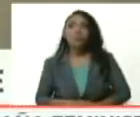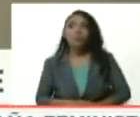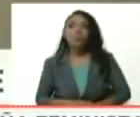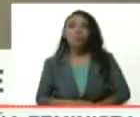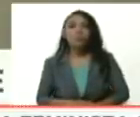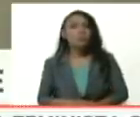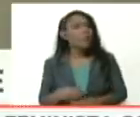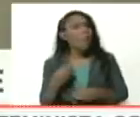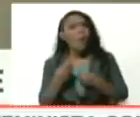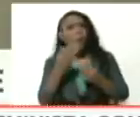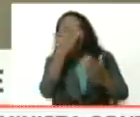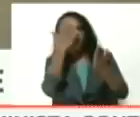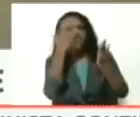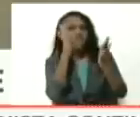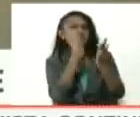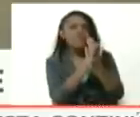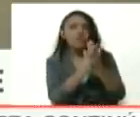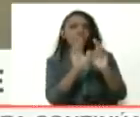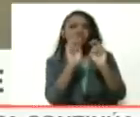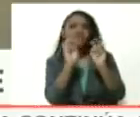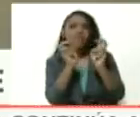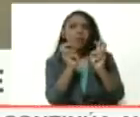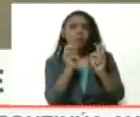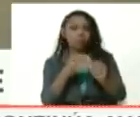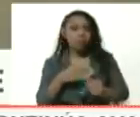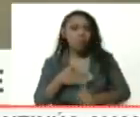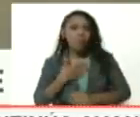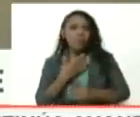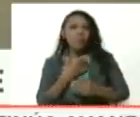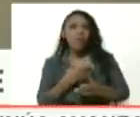¿Cómo se enfrentó el hecho? Si pudiéramos pasar